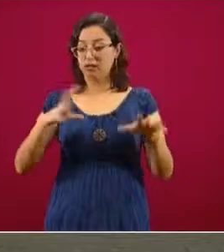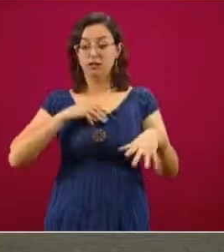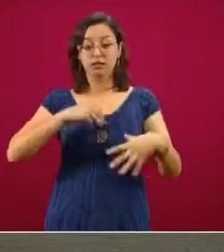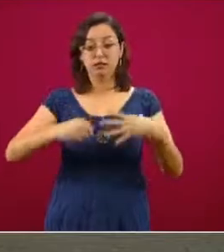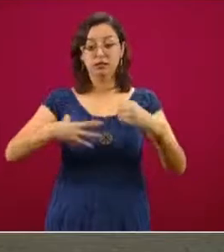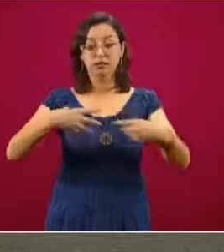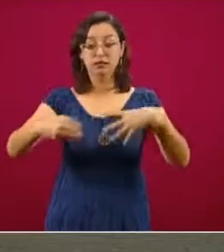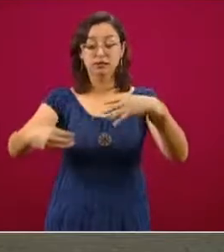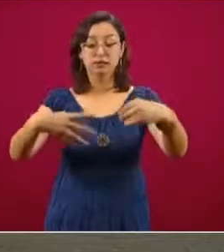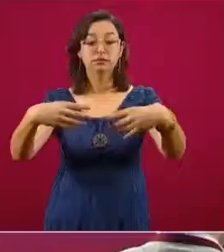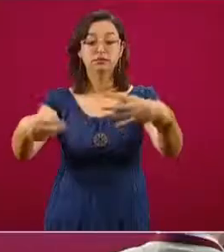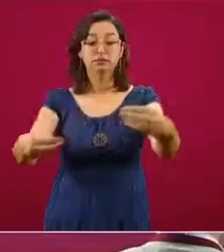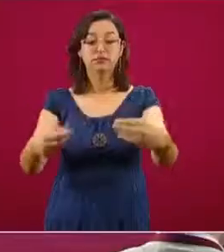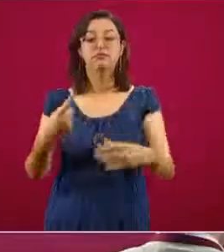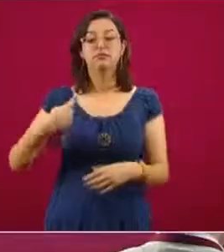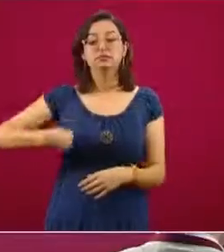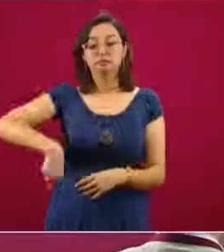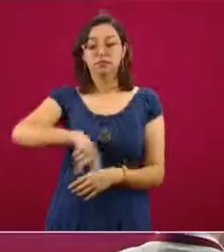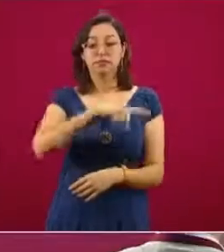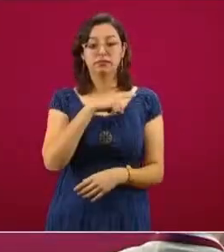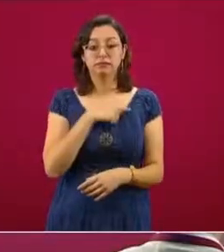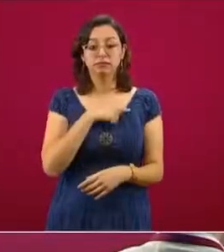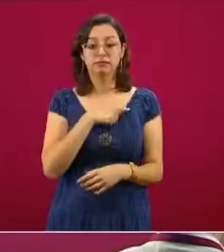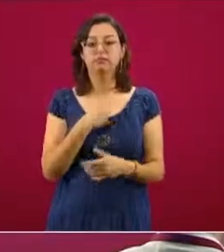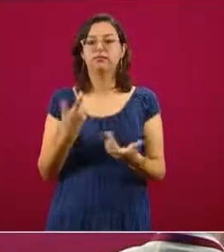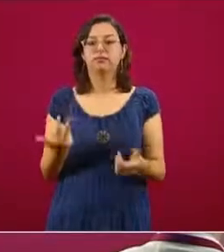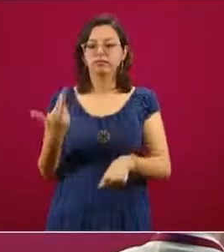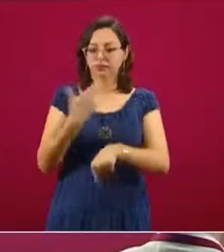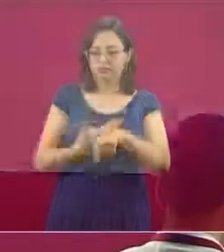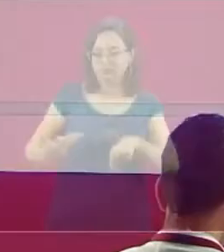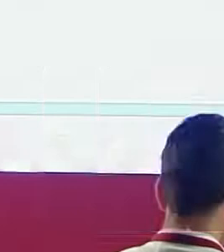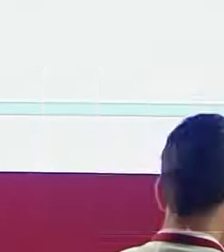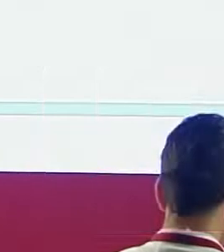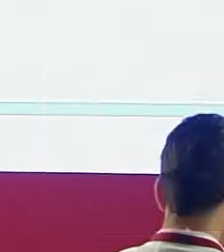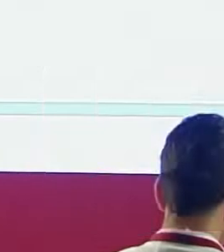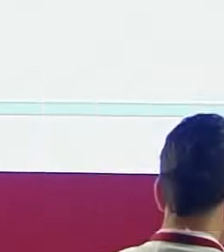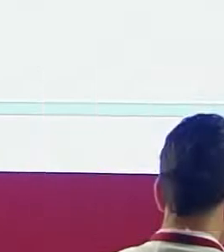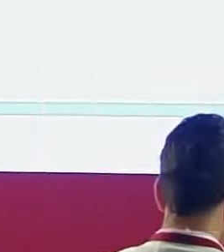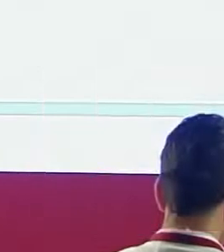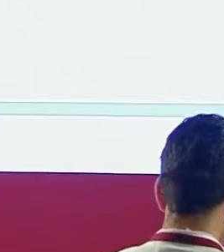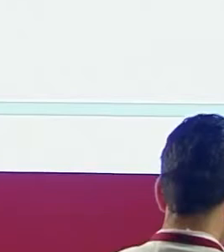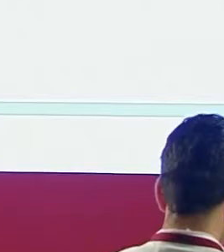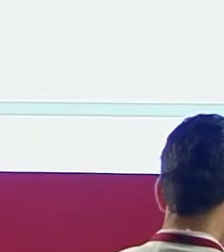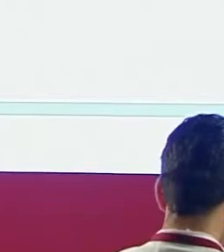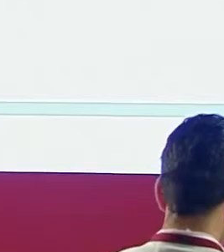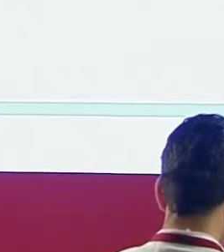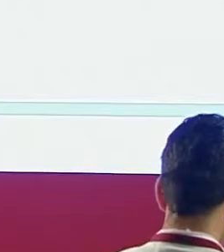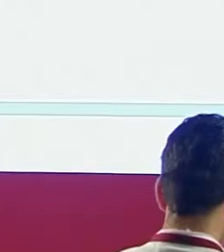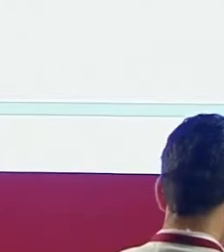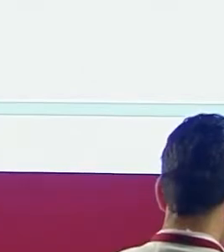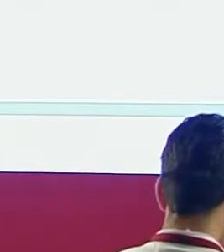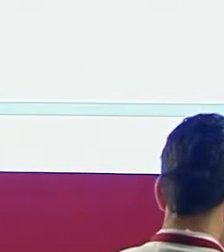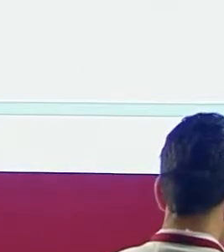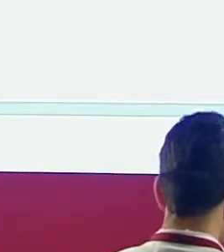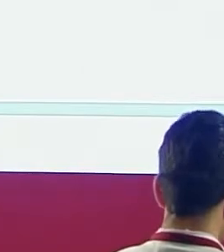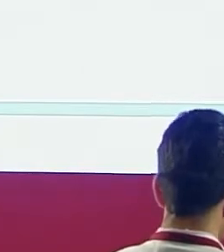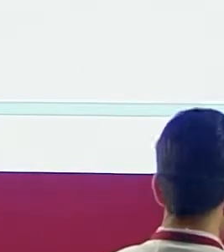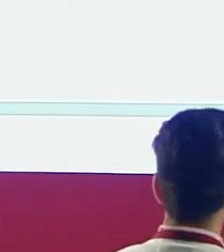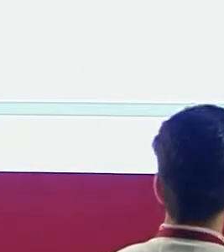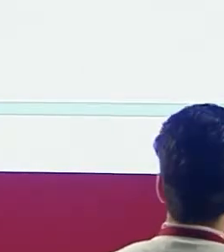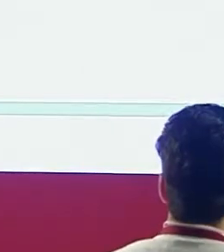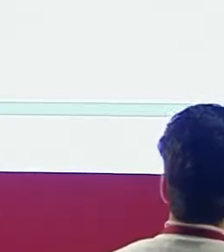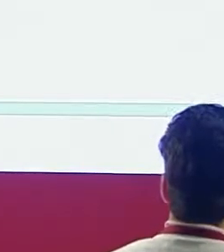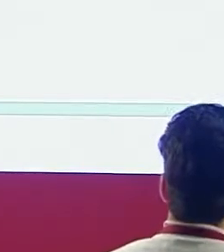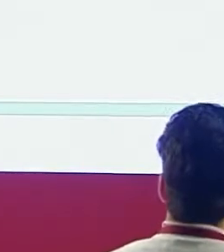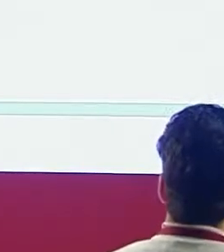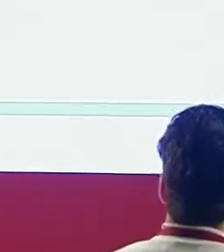transmisión, hemos rearticulado los mecanismos de coordinación del sector salud, tanto de las